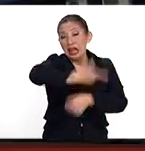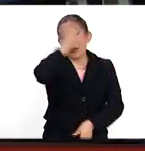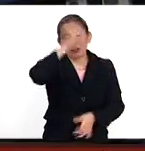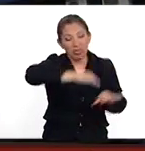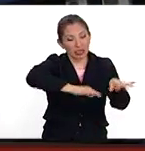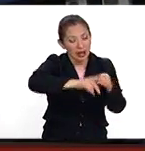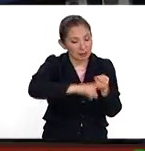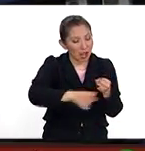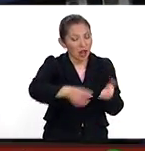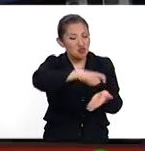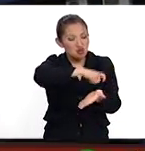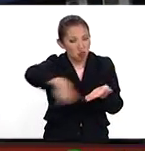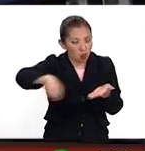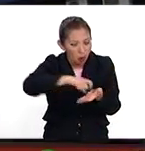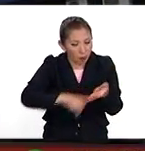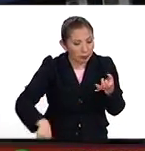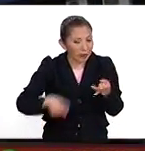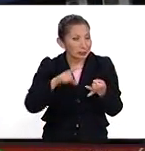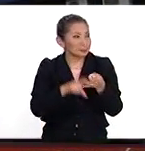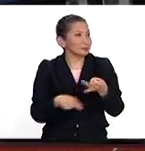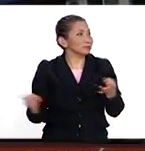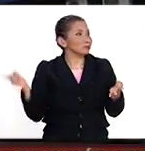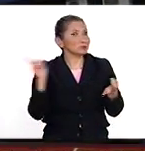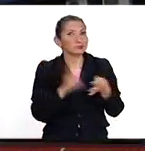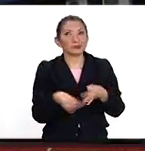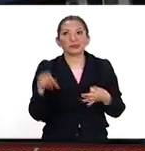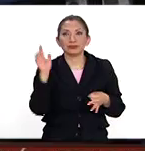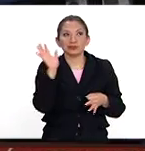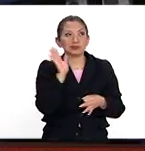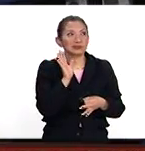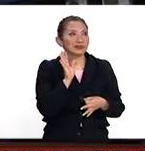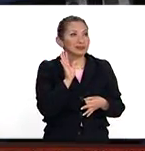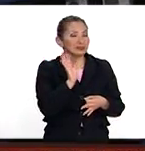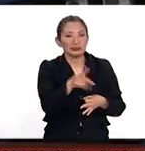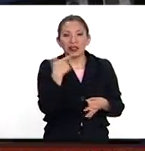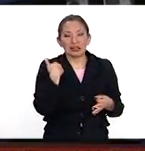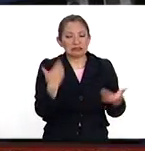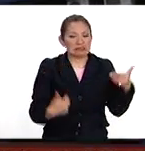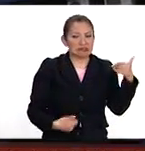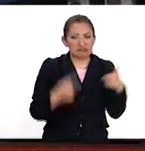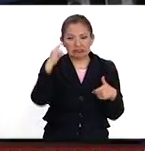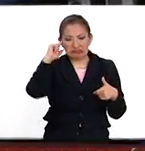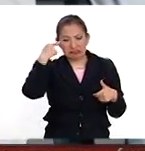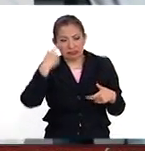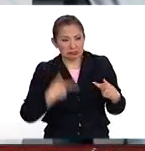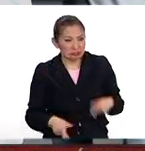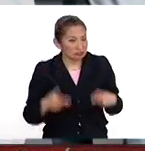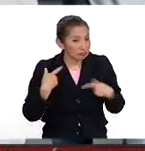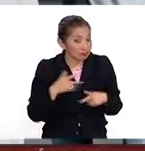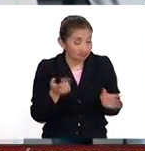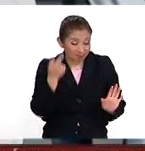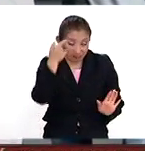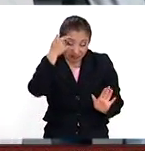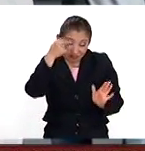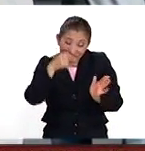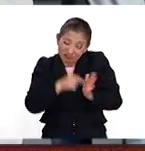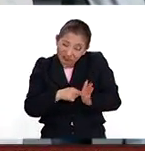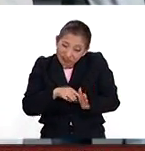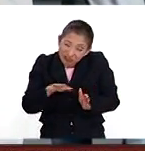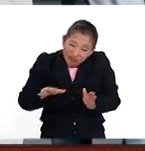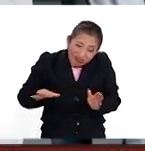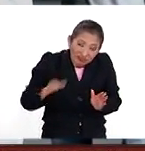se traduce en consumo, se traduce en malestar de la gente. Yo creo que